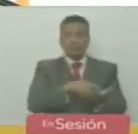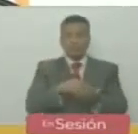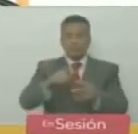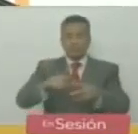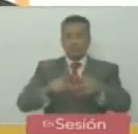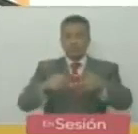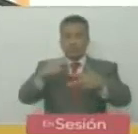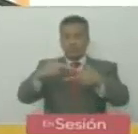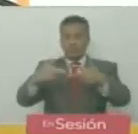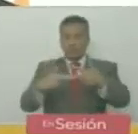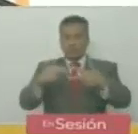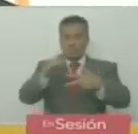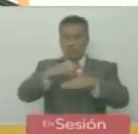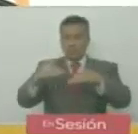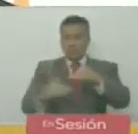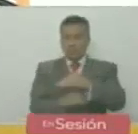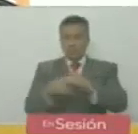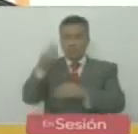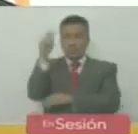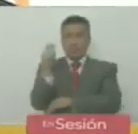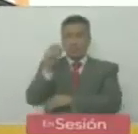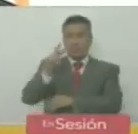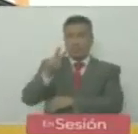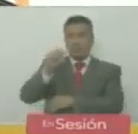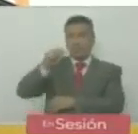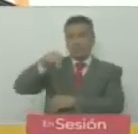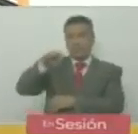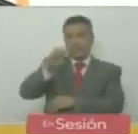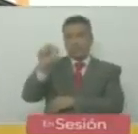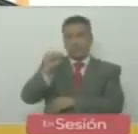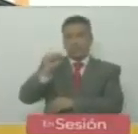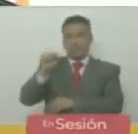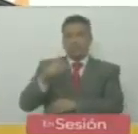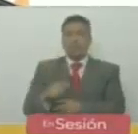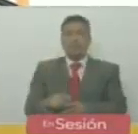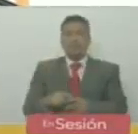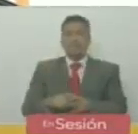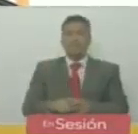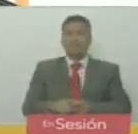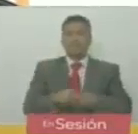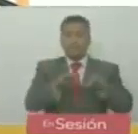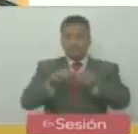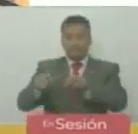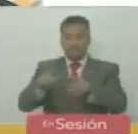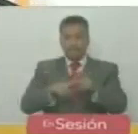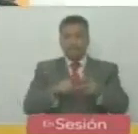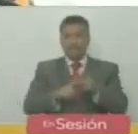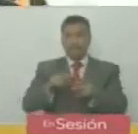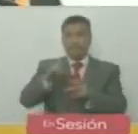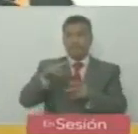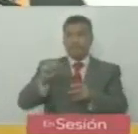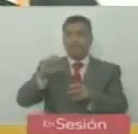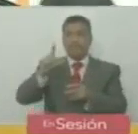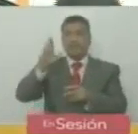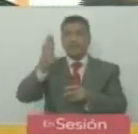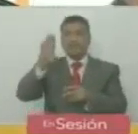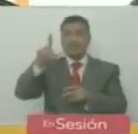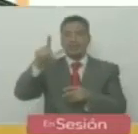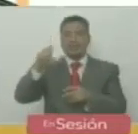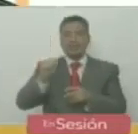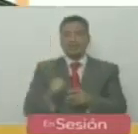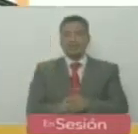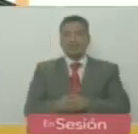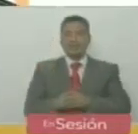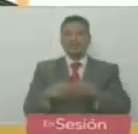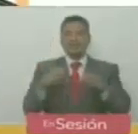segunda vicepresidenta, diputada Vanessa Yunet Montero López, la secretaria Rosalba Gil Pacheco,